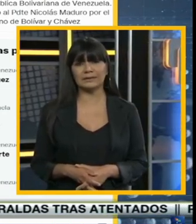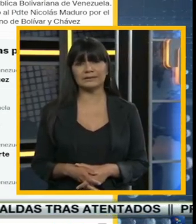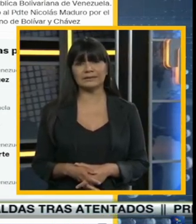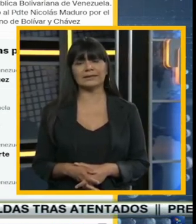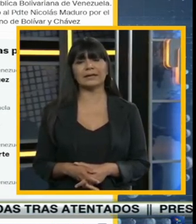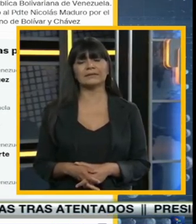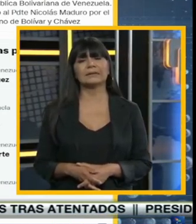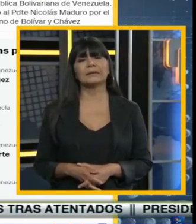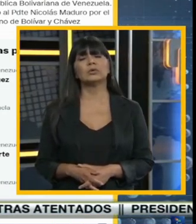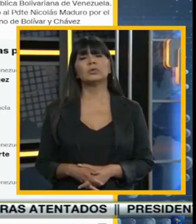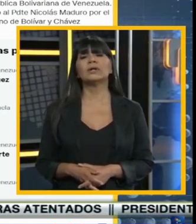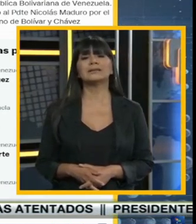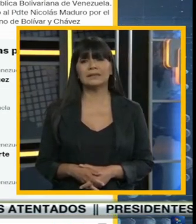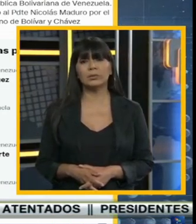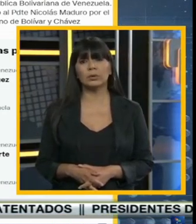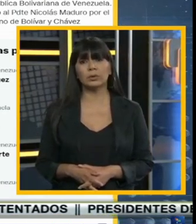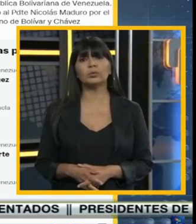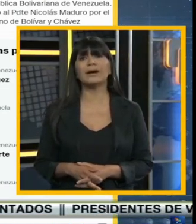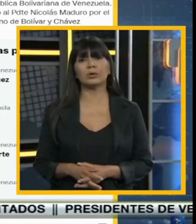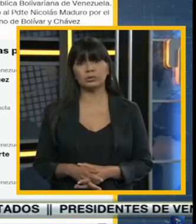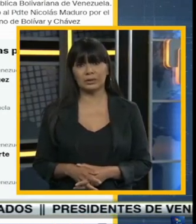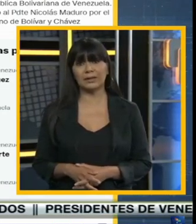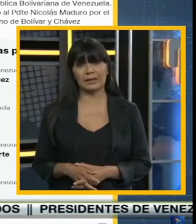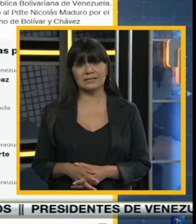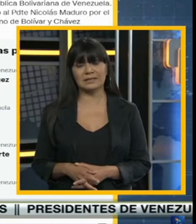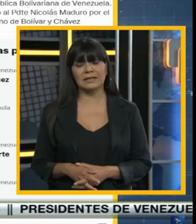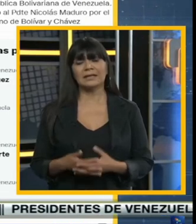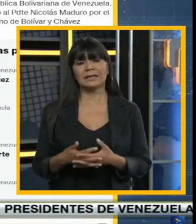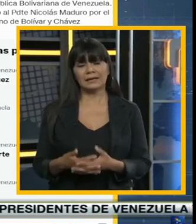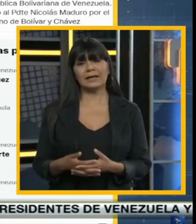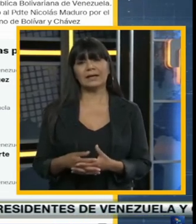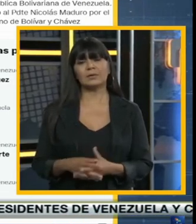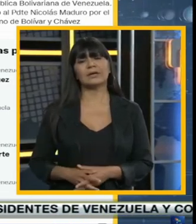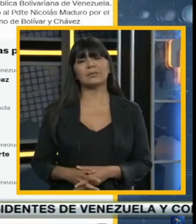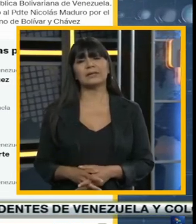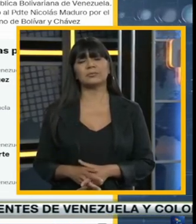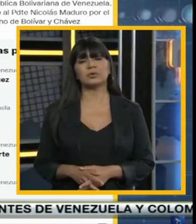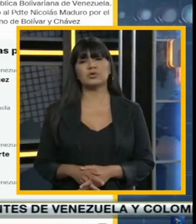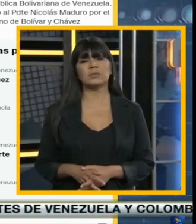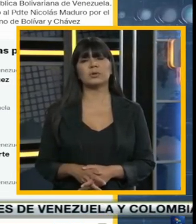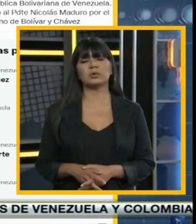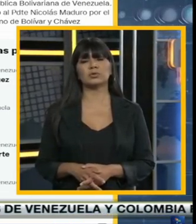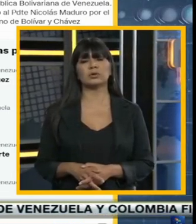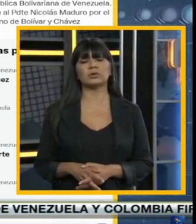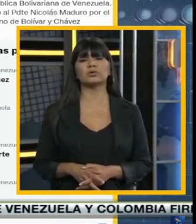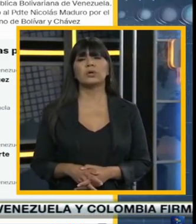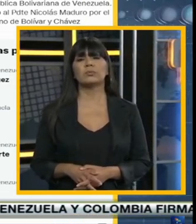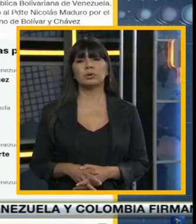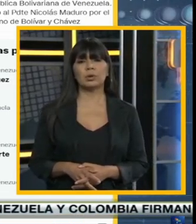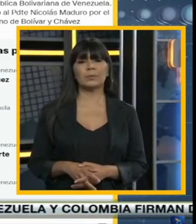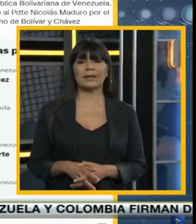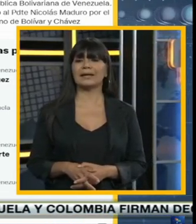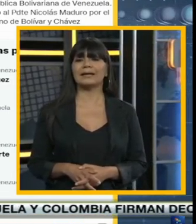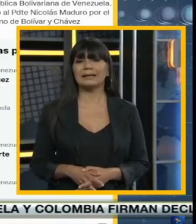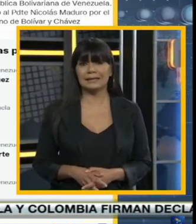negras ciudades incendiadas, tu voz nace de nuevo, tu mano otra vez nace, que renazca nuestra hermandad por siempre, conducidos